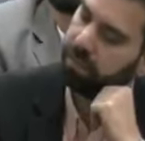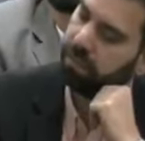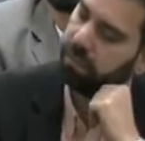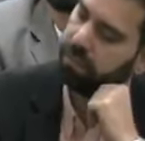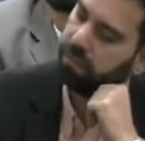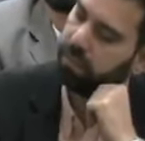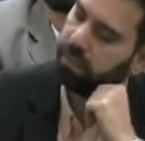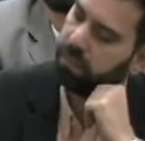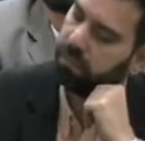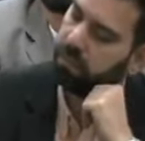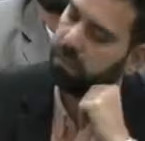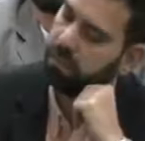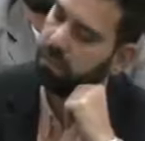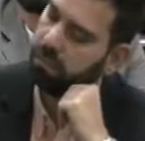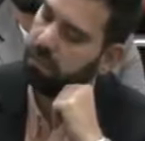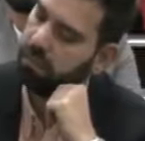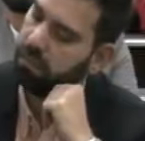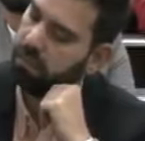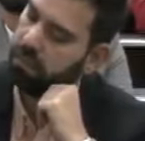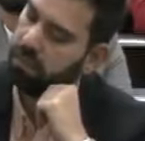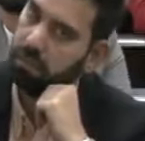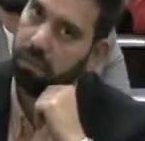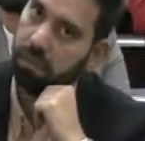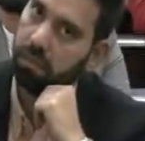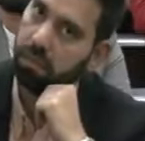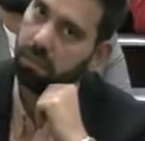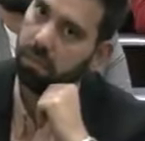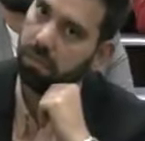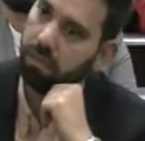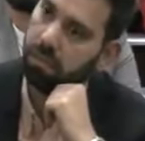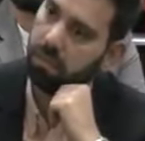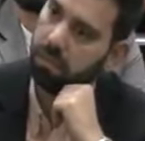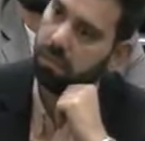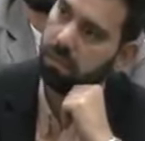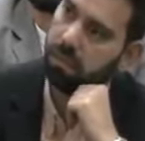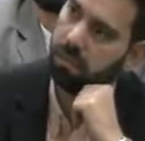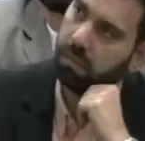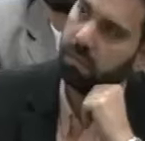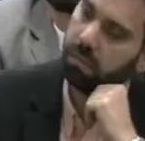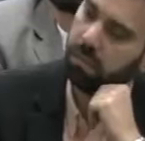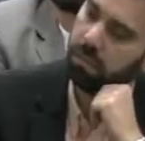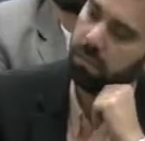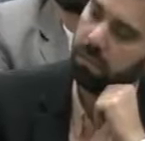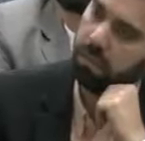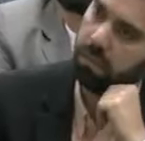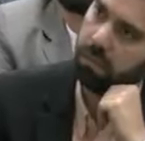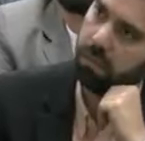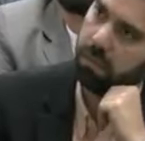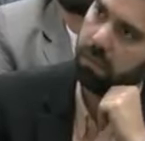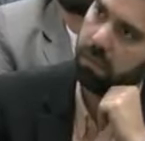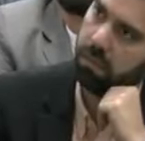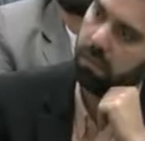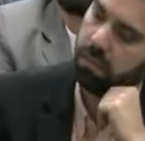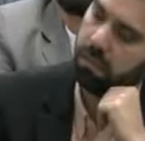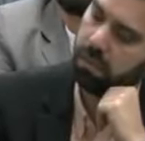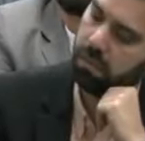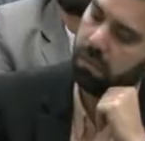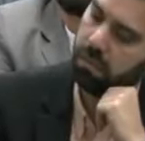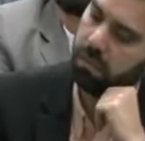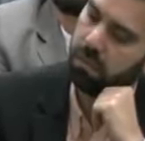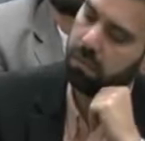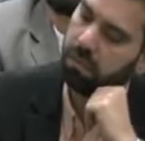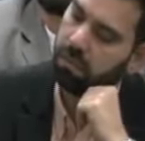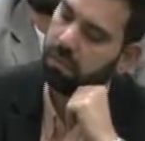solidaria. Para garantizar que esta ley, y con esto sí finalizo, no quede en letra muerta, es imperativo